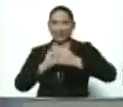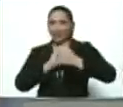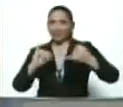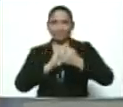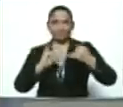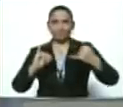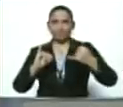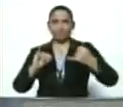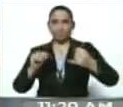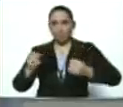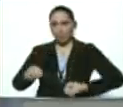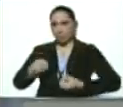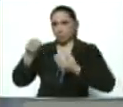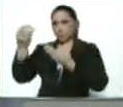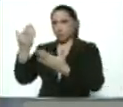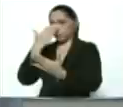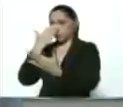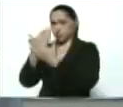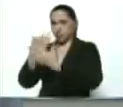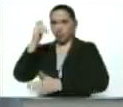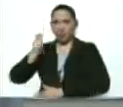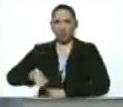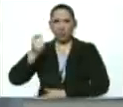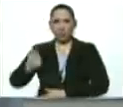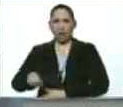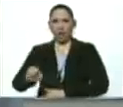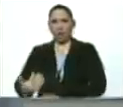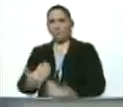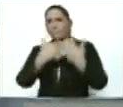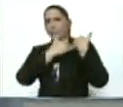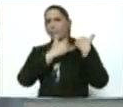sido presentados ante el tribunal competente.